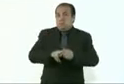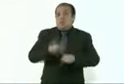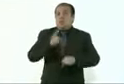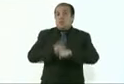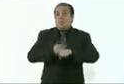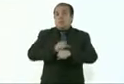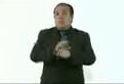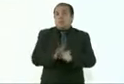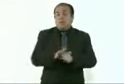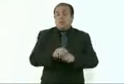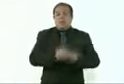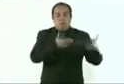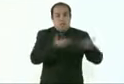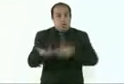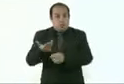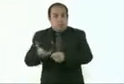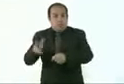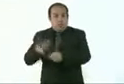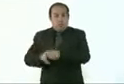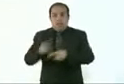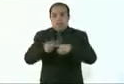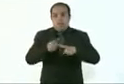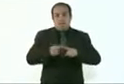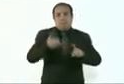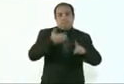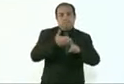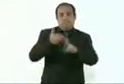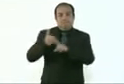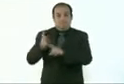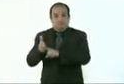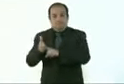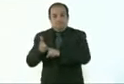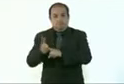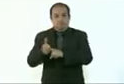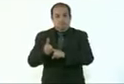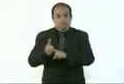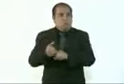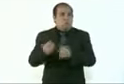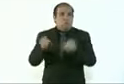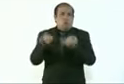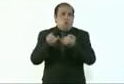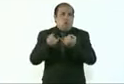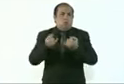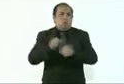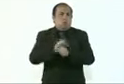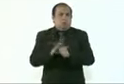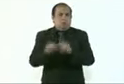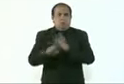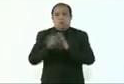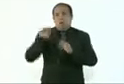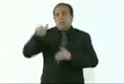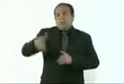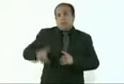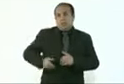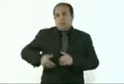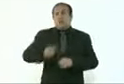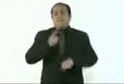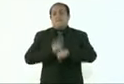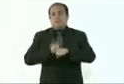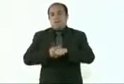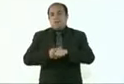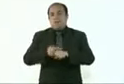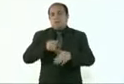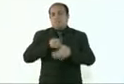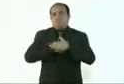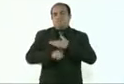COVID llegaron a los hospitales por distintos motivos no relacionados con COVID, como accidentes, enfermedades